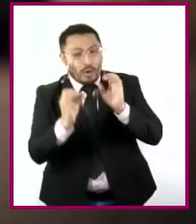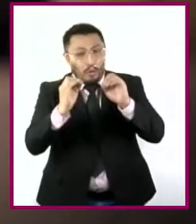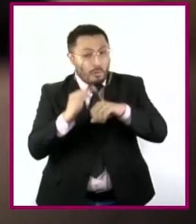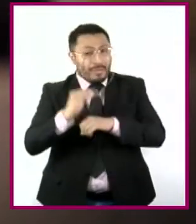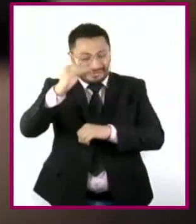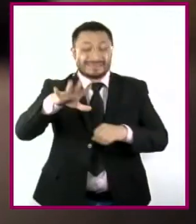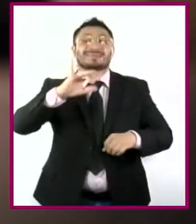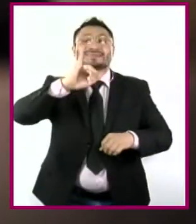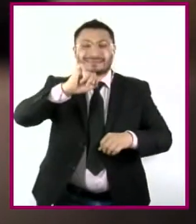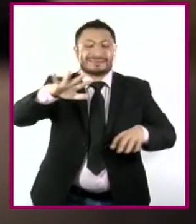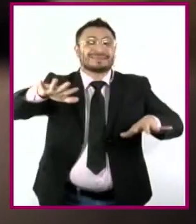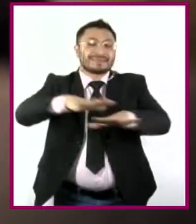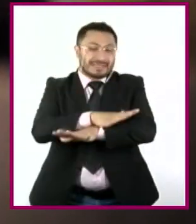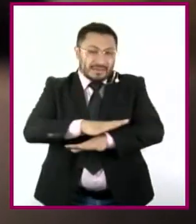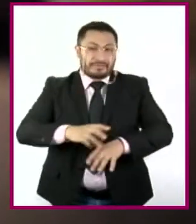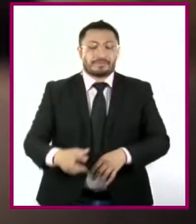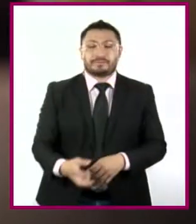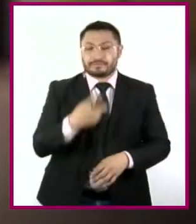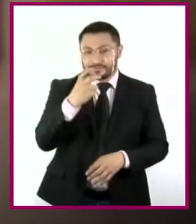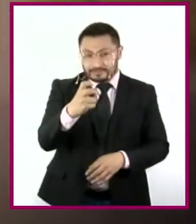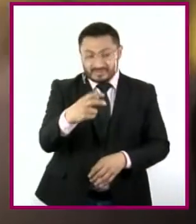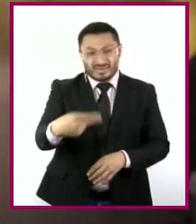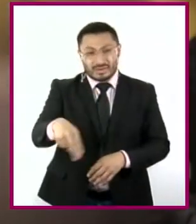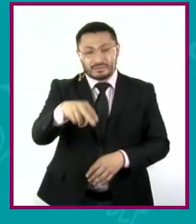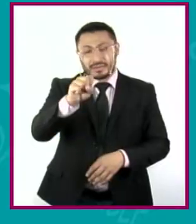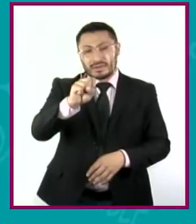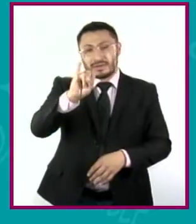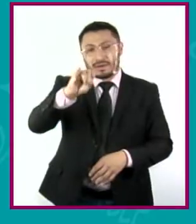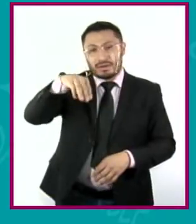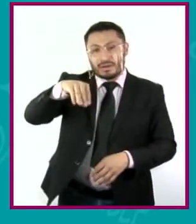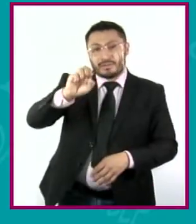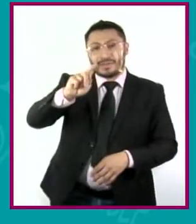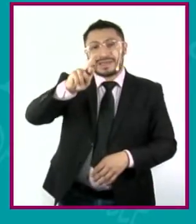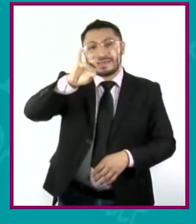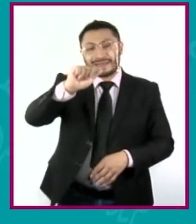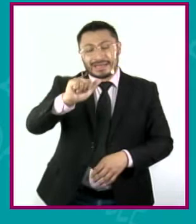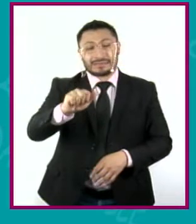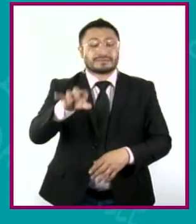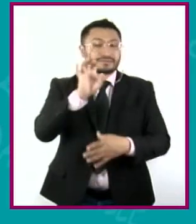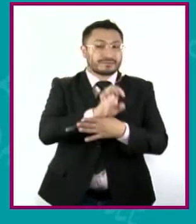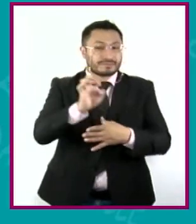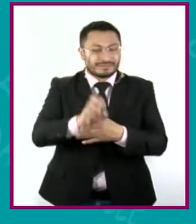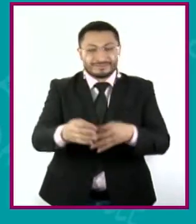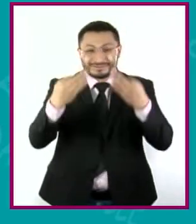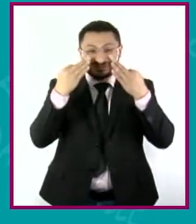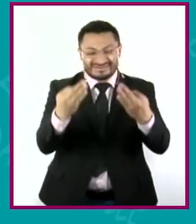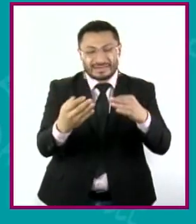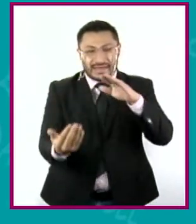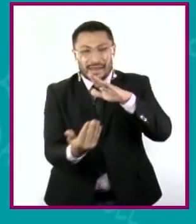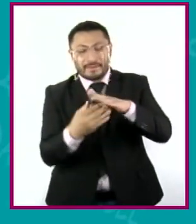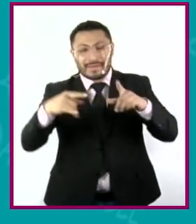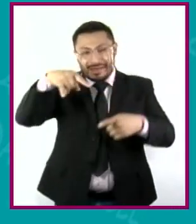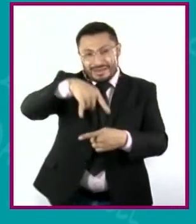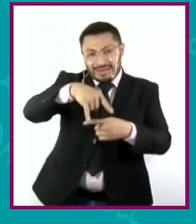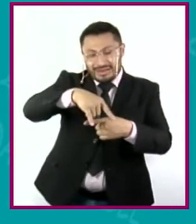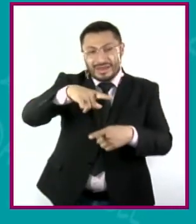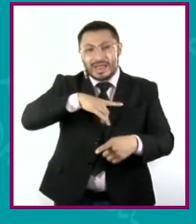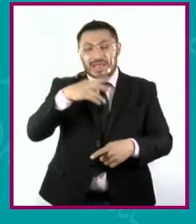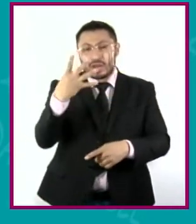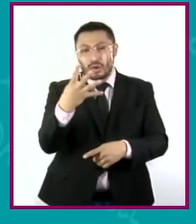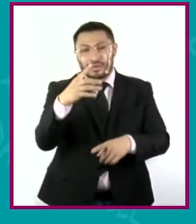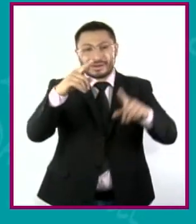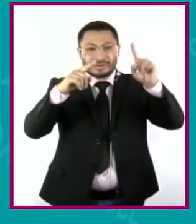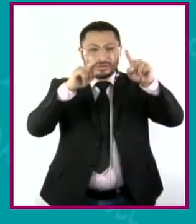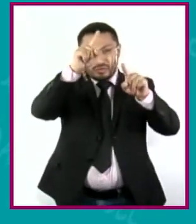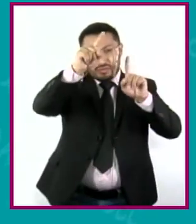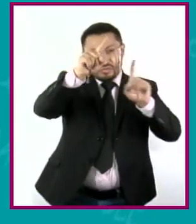Estas transformaciones son un tipo de lo que llamamos simetrías. De modo que, como ven, la mesa cuadrada tiene 4 simetrías de